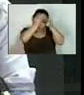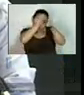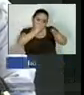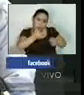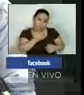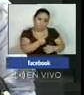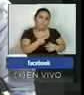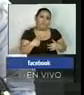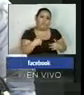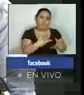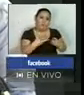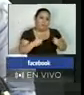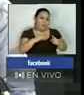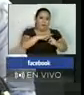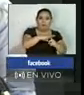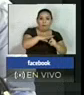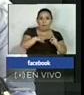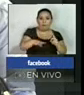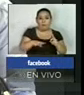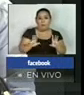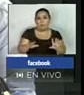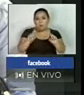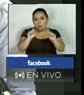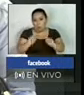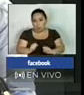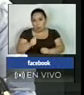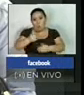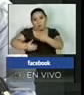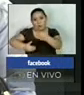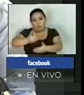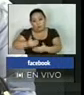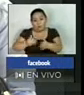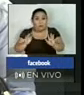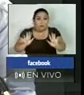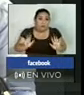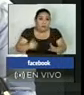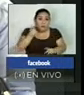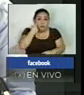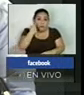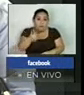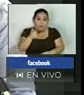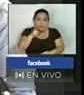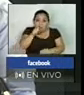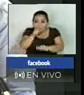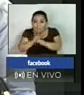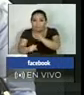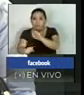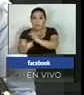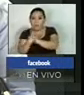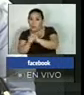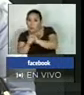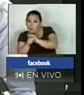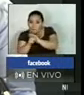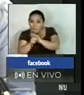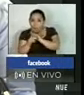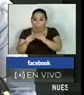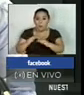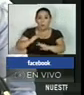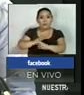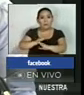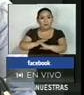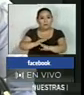pedido el desafuero para poder seguir el debido proceso. Ahora bien, parece que se esconden detrás de un cuero político